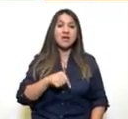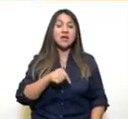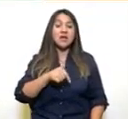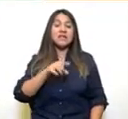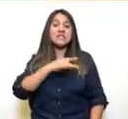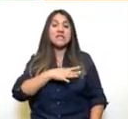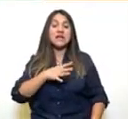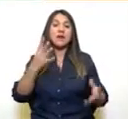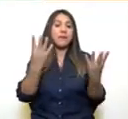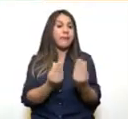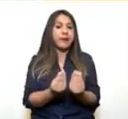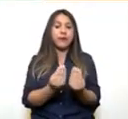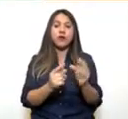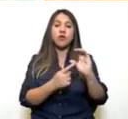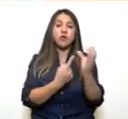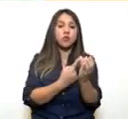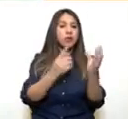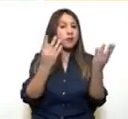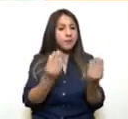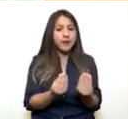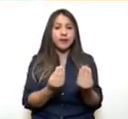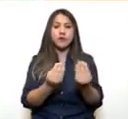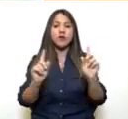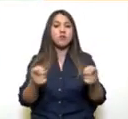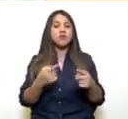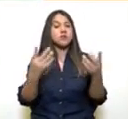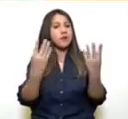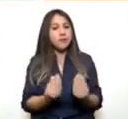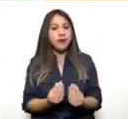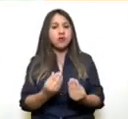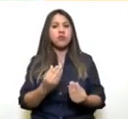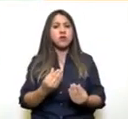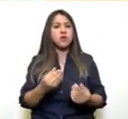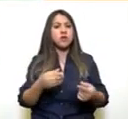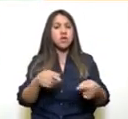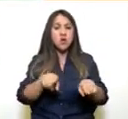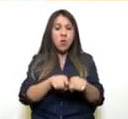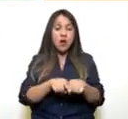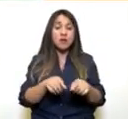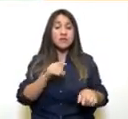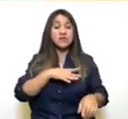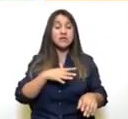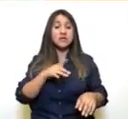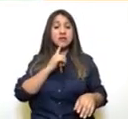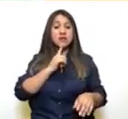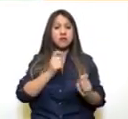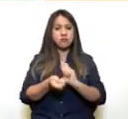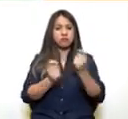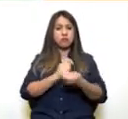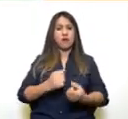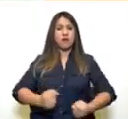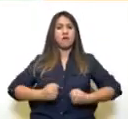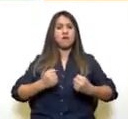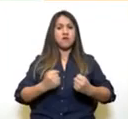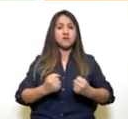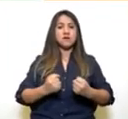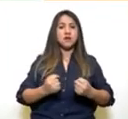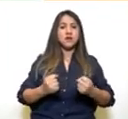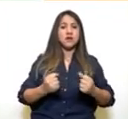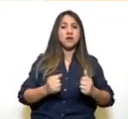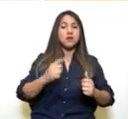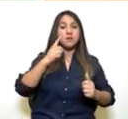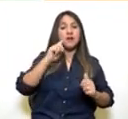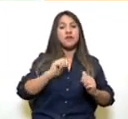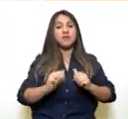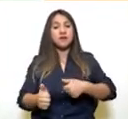arte a la cultura se va menguando y eso tiene un poder transformacional para enfrentar la fuerza del mal digámoslo con todas